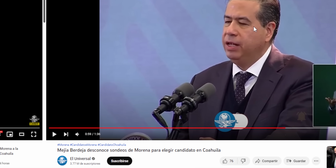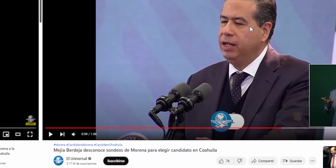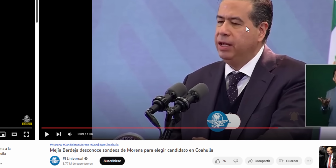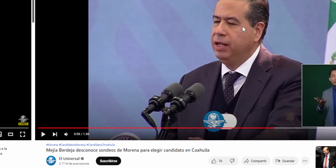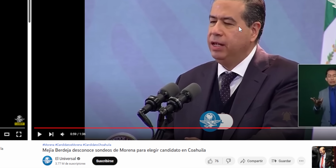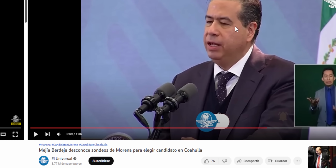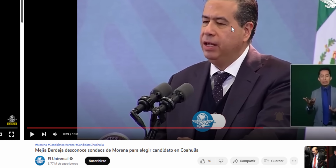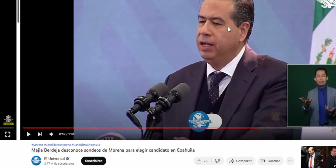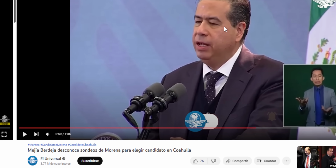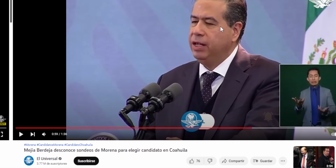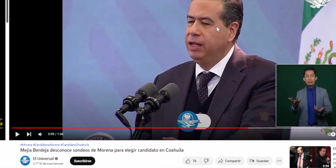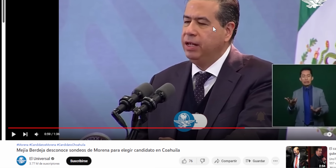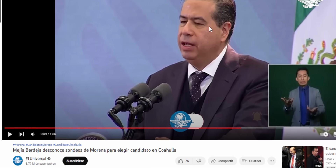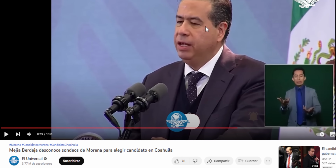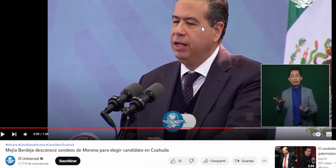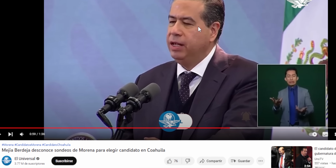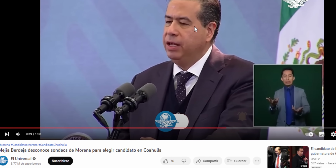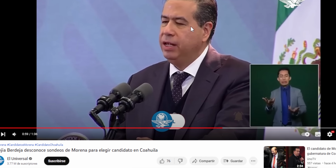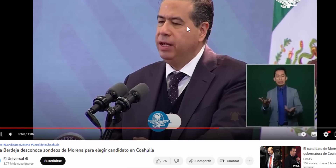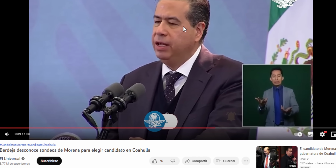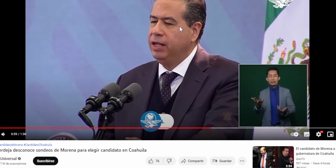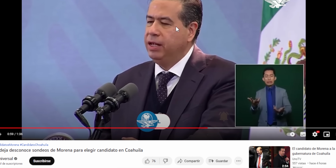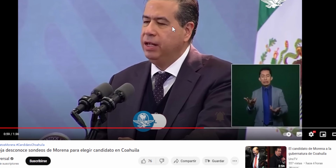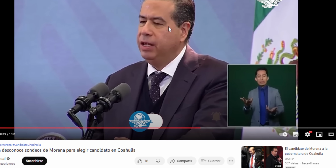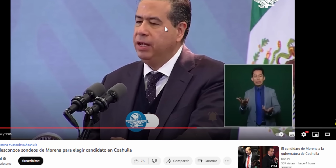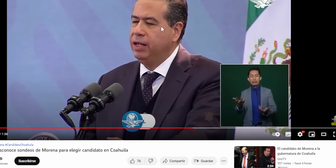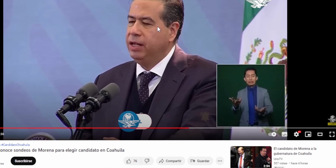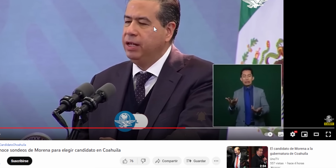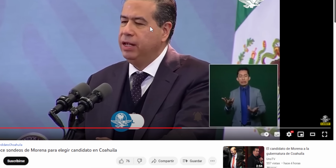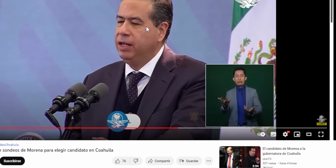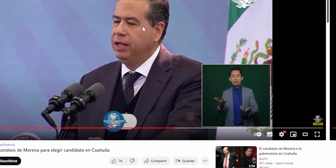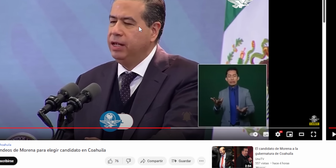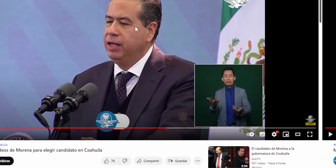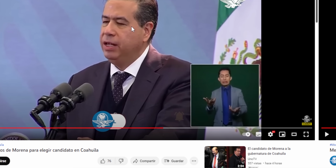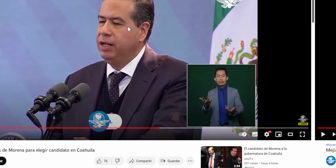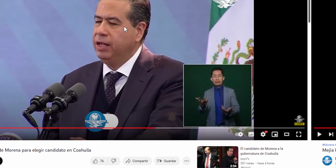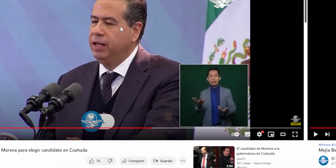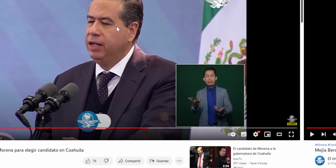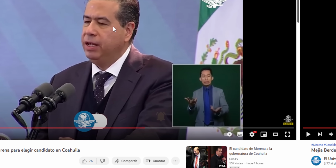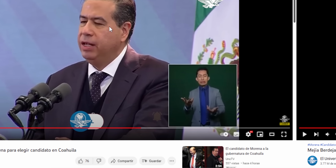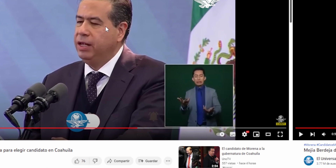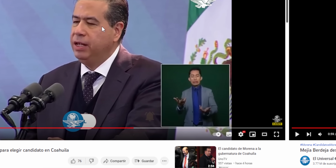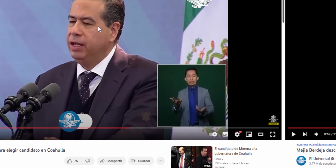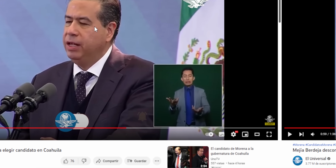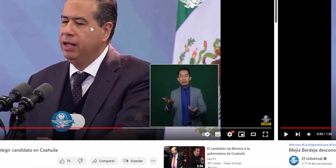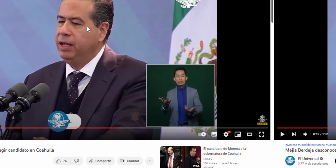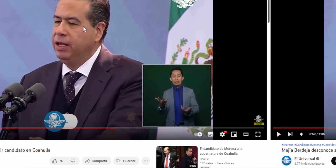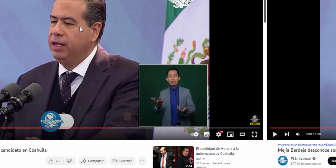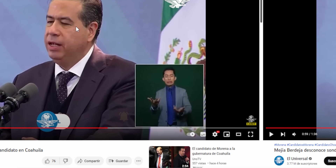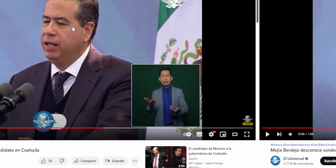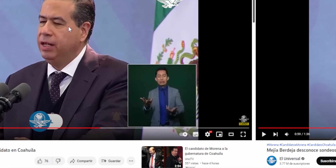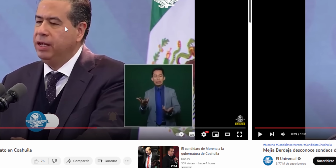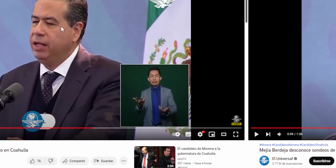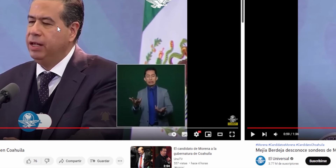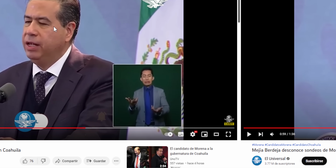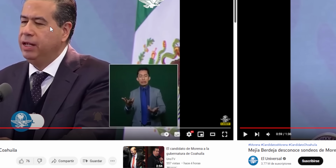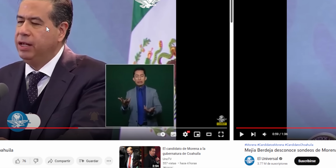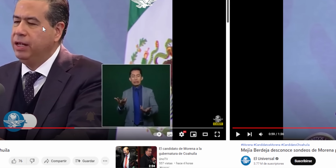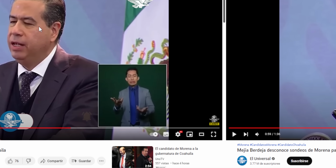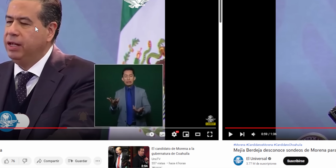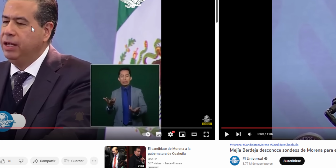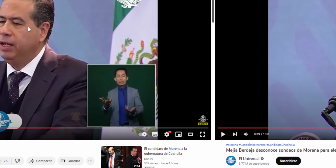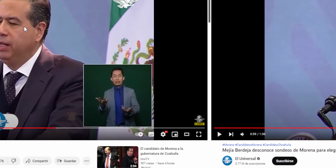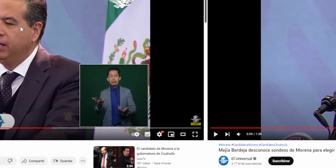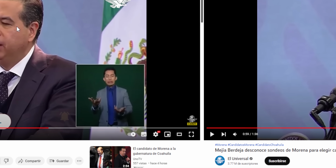de la Sedena se demuestra que tenían pleno conocimiento de ello así que bueno